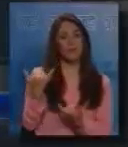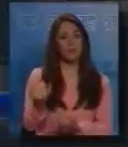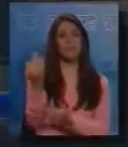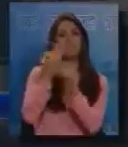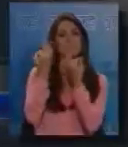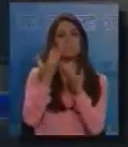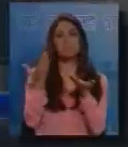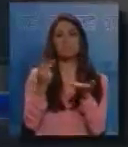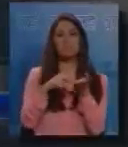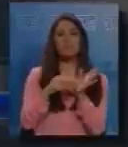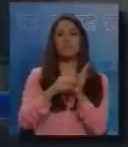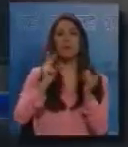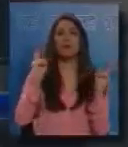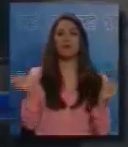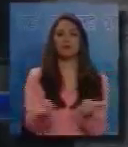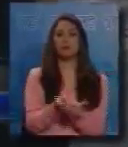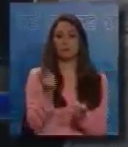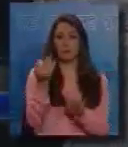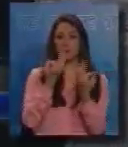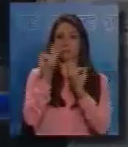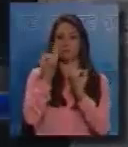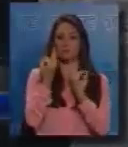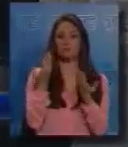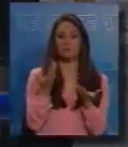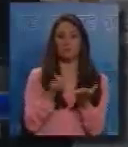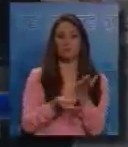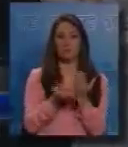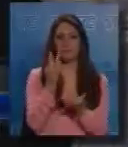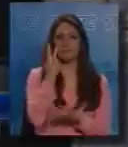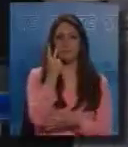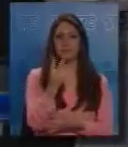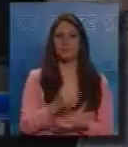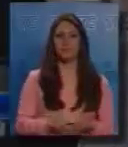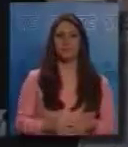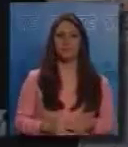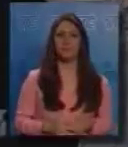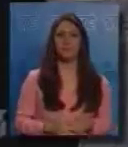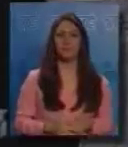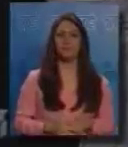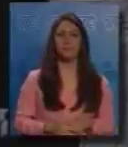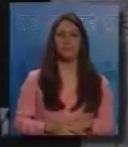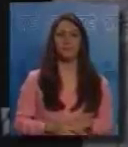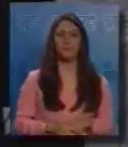en la cual nos resume lo que ha sucedido hasta este momento. Veamos.